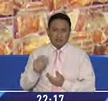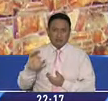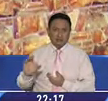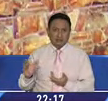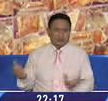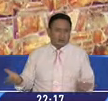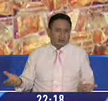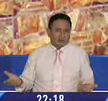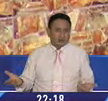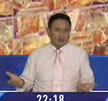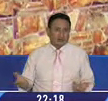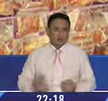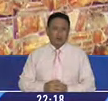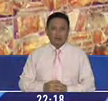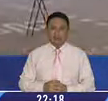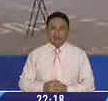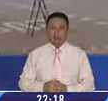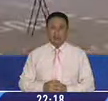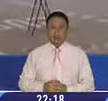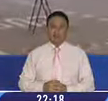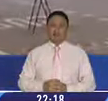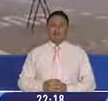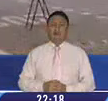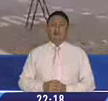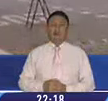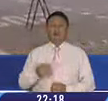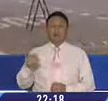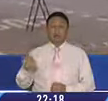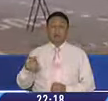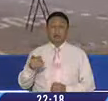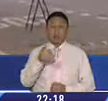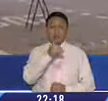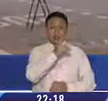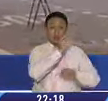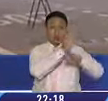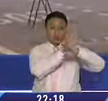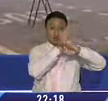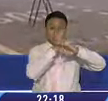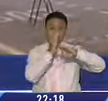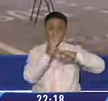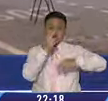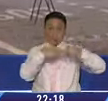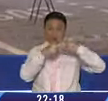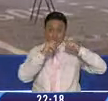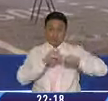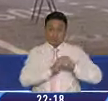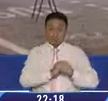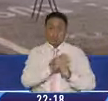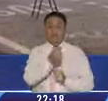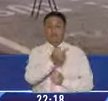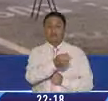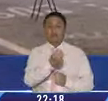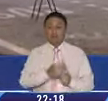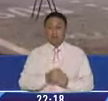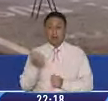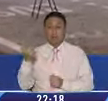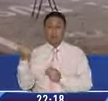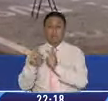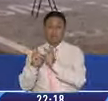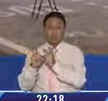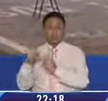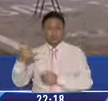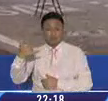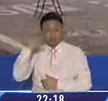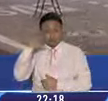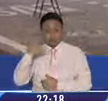cobrar, ¿cómo hacen? Cerrar el negocio. Andan de negocio en negocio, andan extorsionando. Aquí al lado de donde mi vecina, la